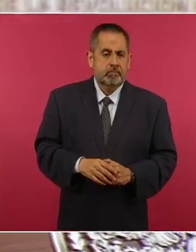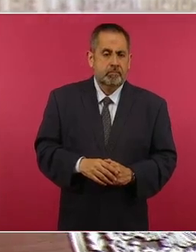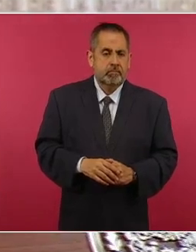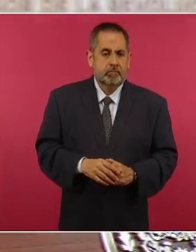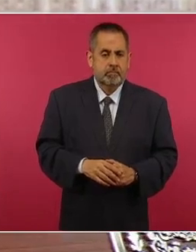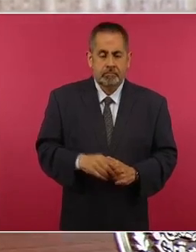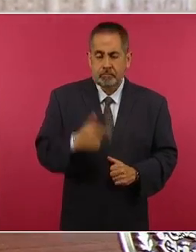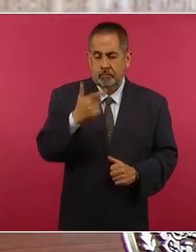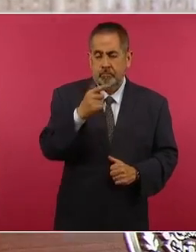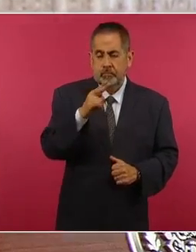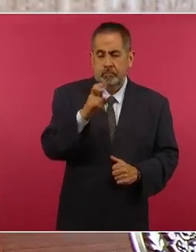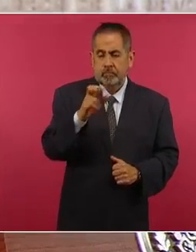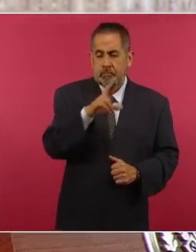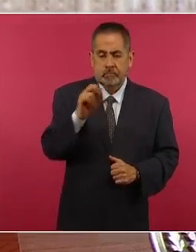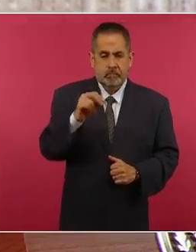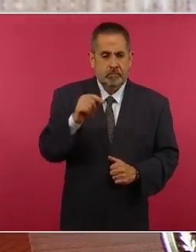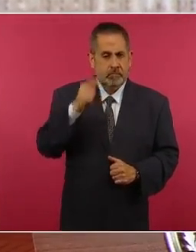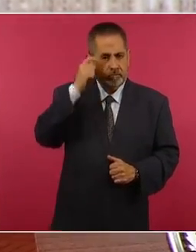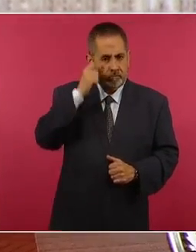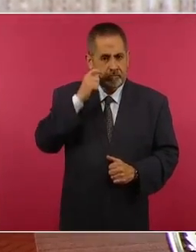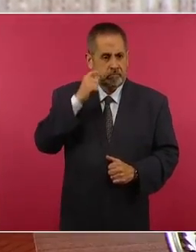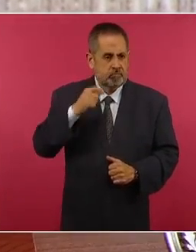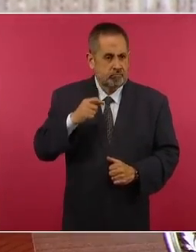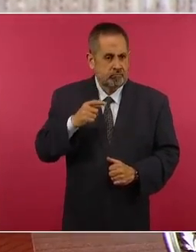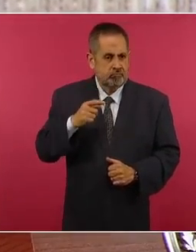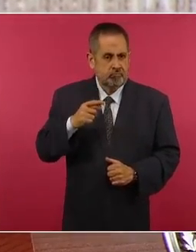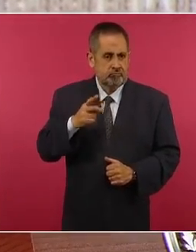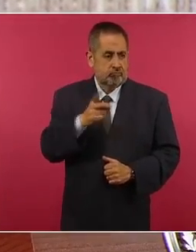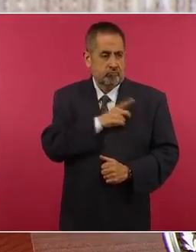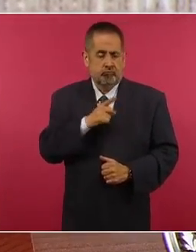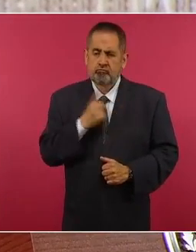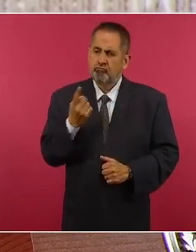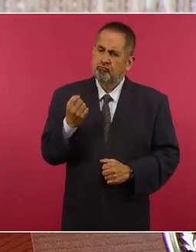con mano dura, se puede gobernar.